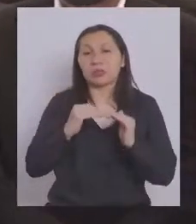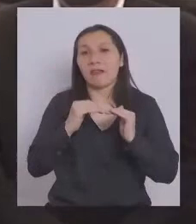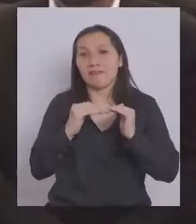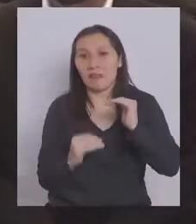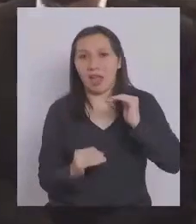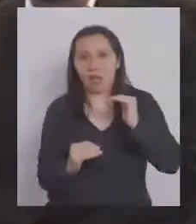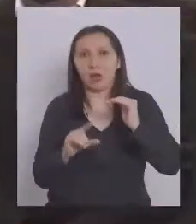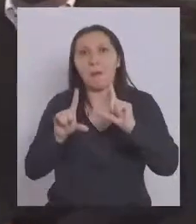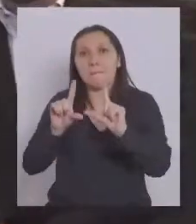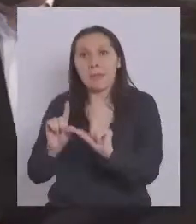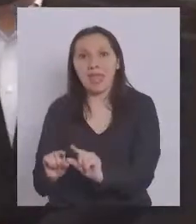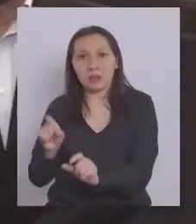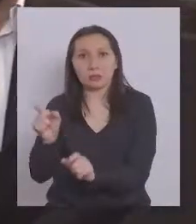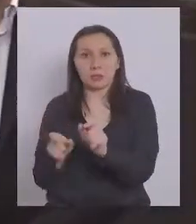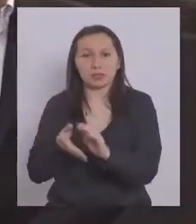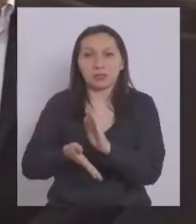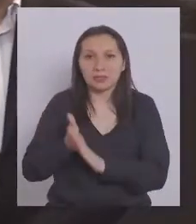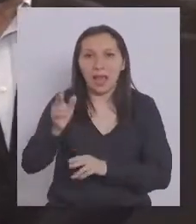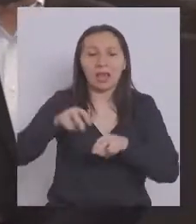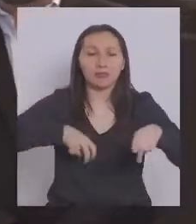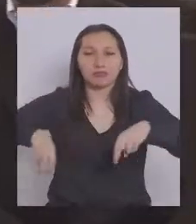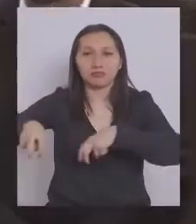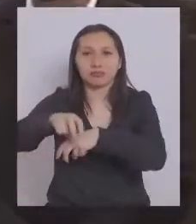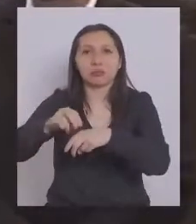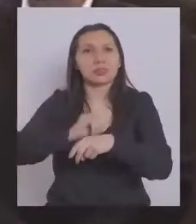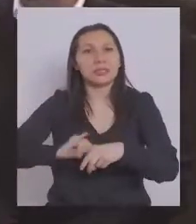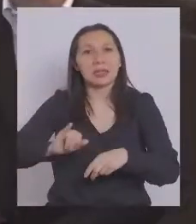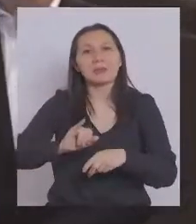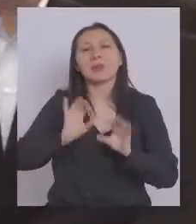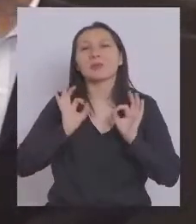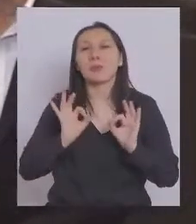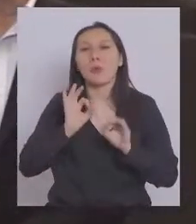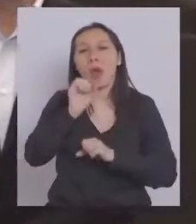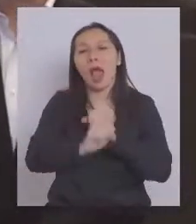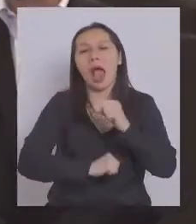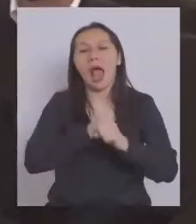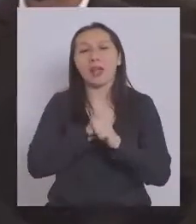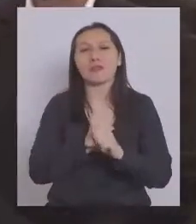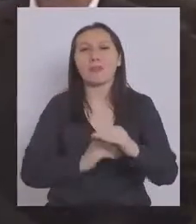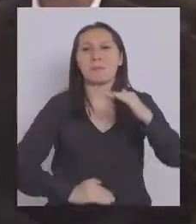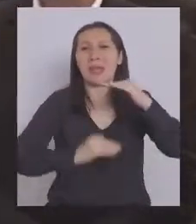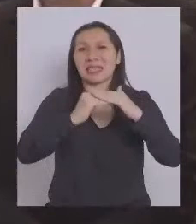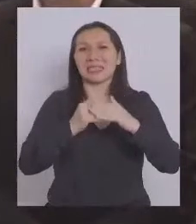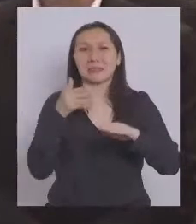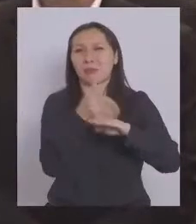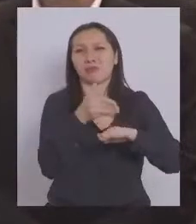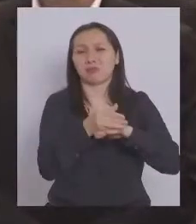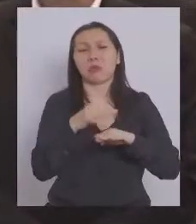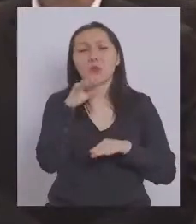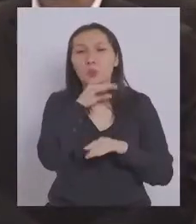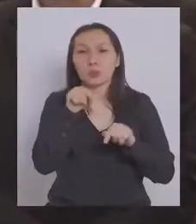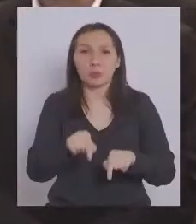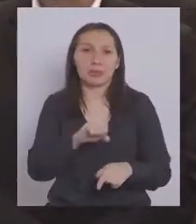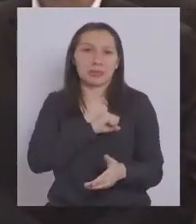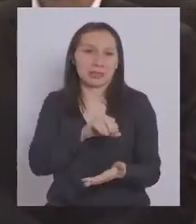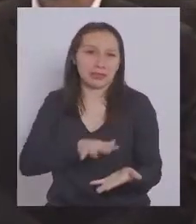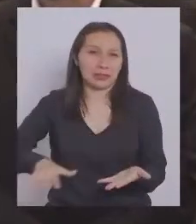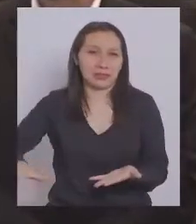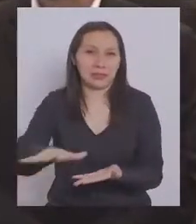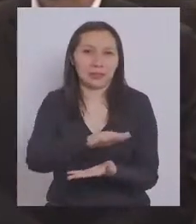debajo de la demanda de referencia de un año de máxima carga, por ejemplo, en la región